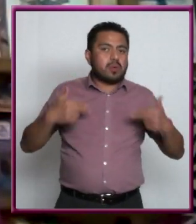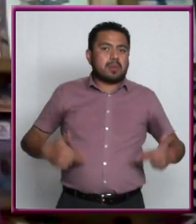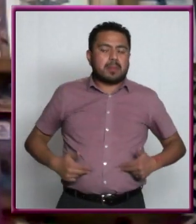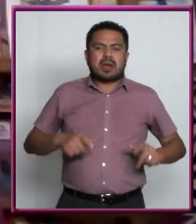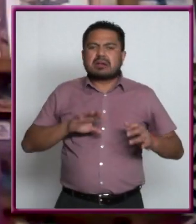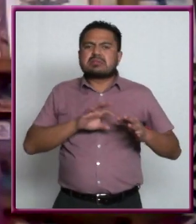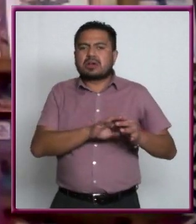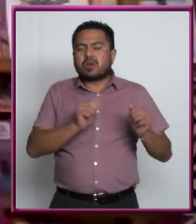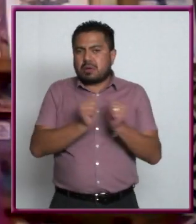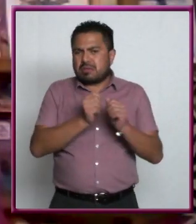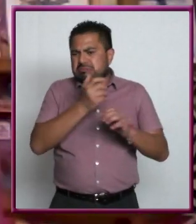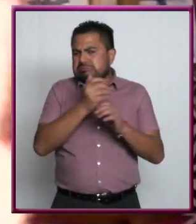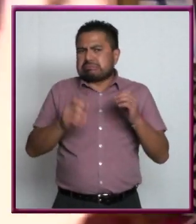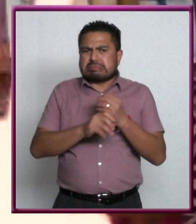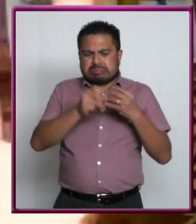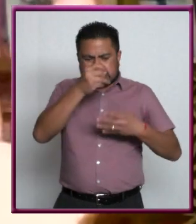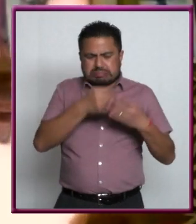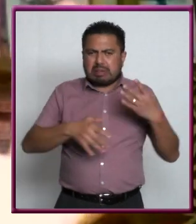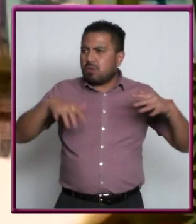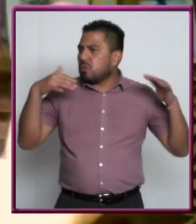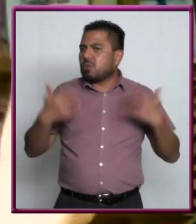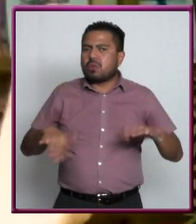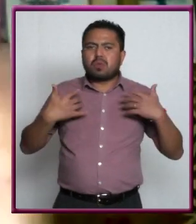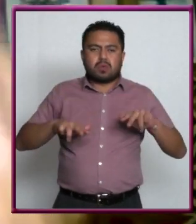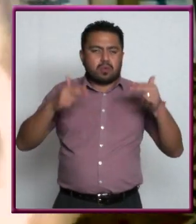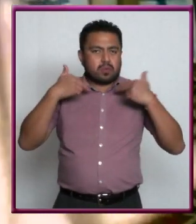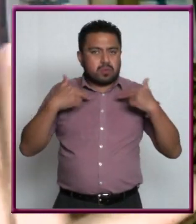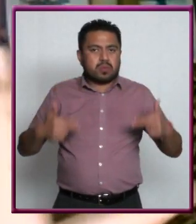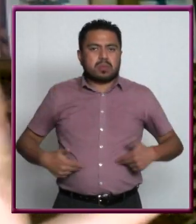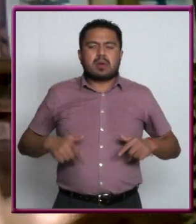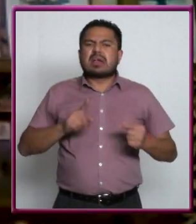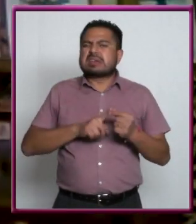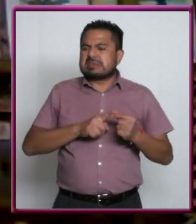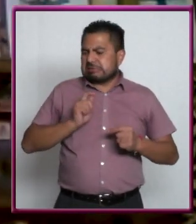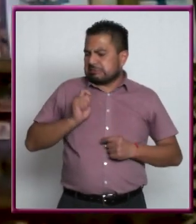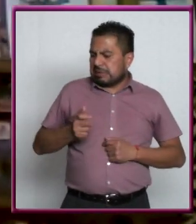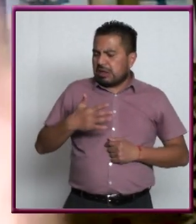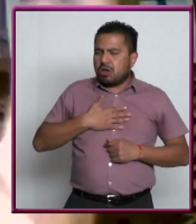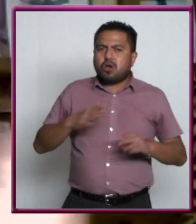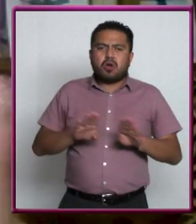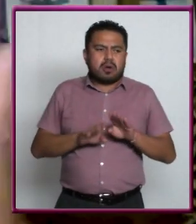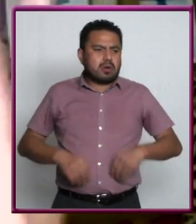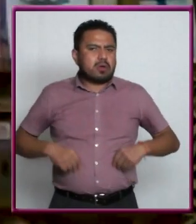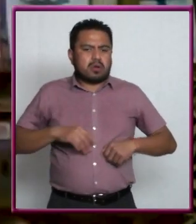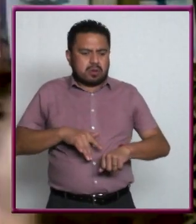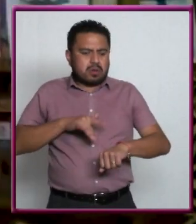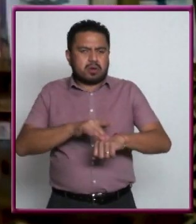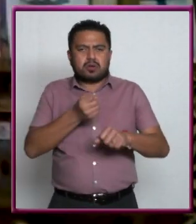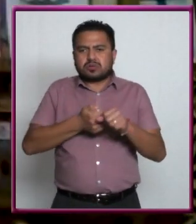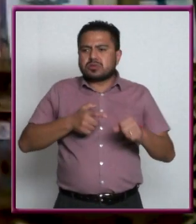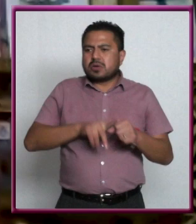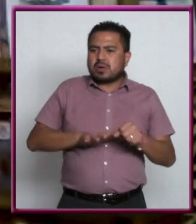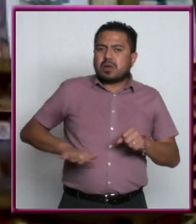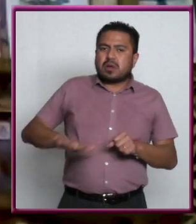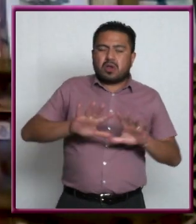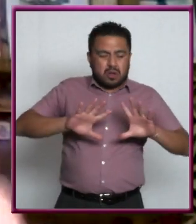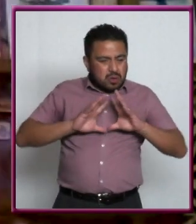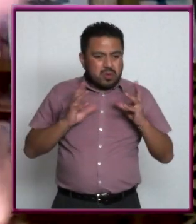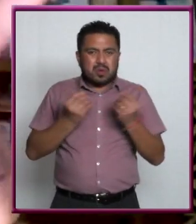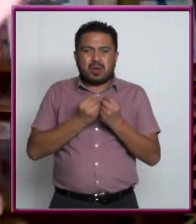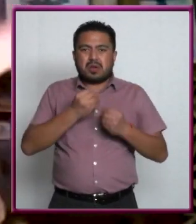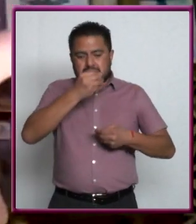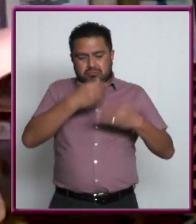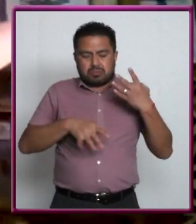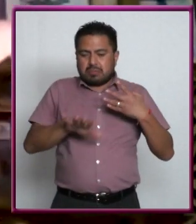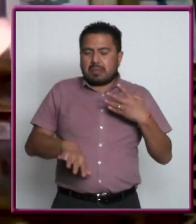sexualidad humana tiene que ver con muchas dimensiones del ser humano, ¿no? De quiénes somos, cómo nos vivimos, cómo nos ve la sociedad. Y